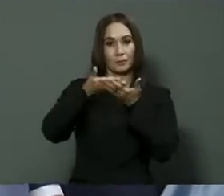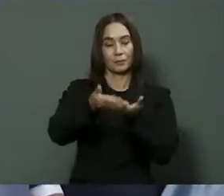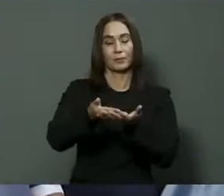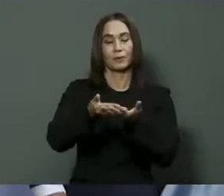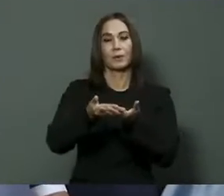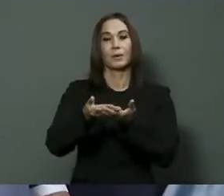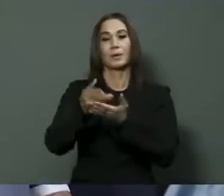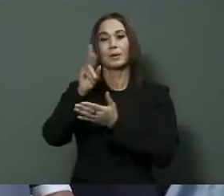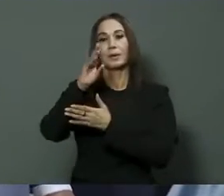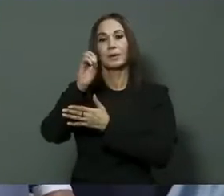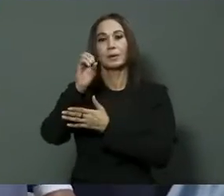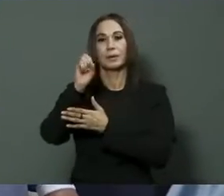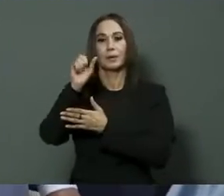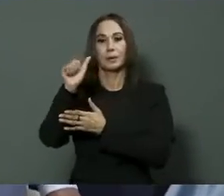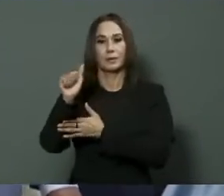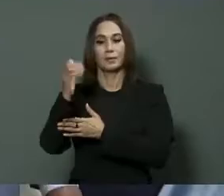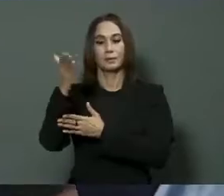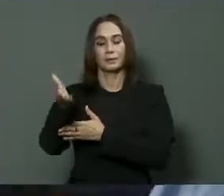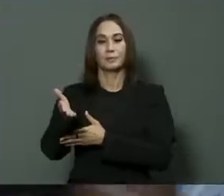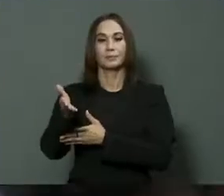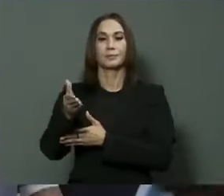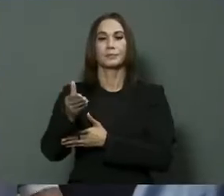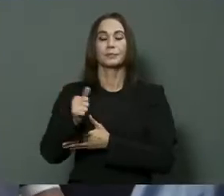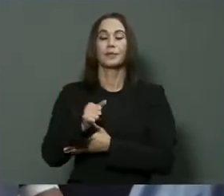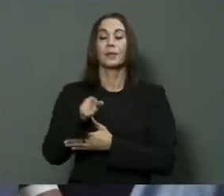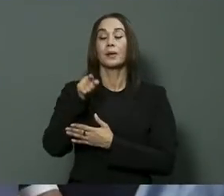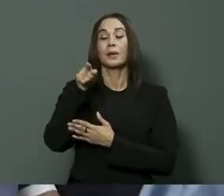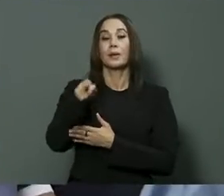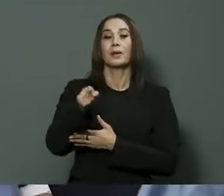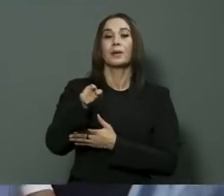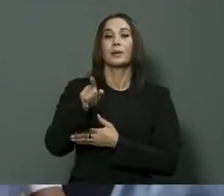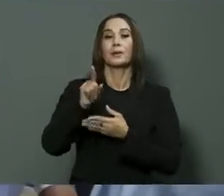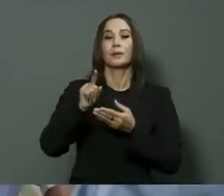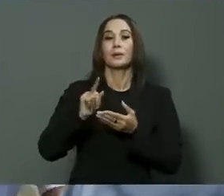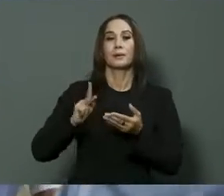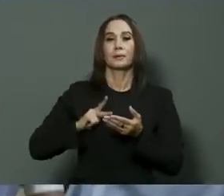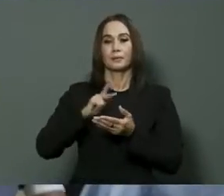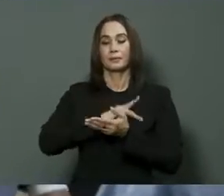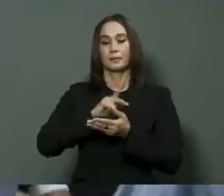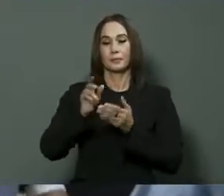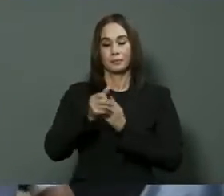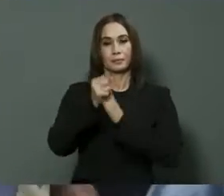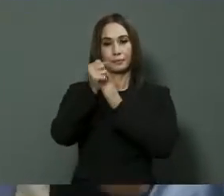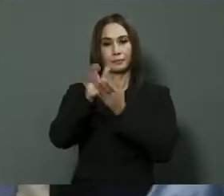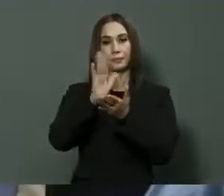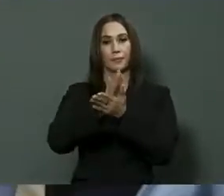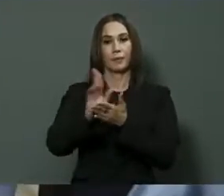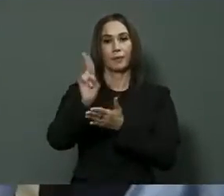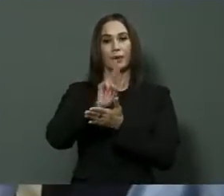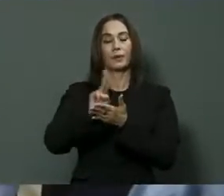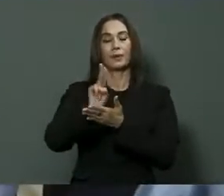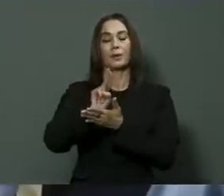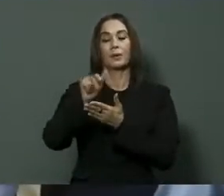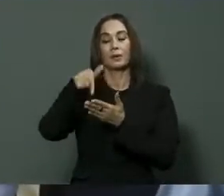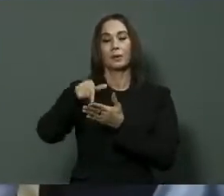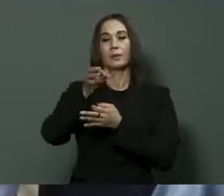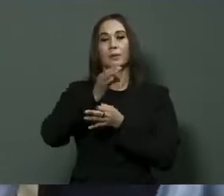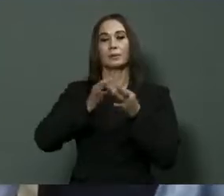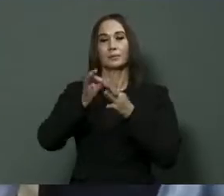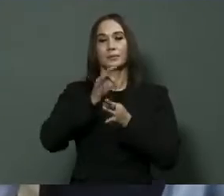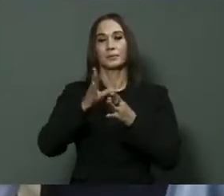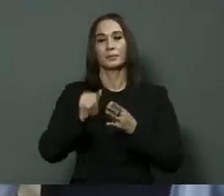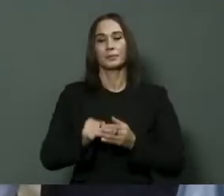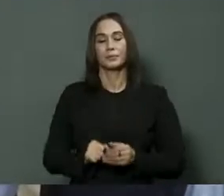que tiene Rosa Francia Burgos. Ella es la vicerrectora académica de UAS Recinto